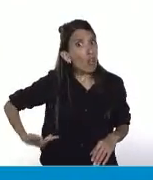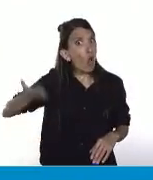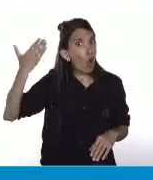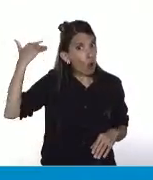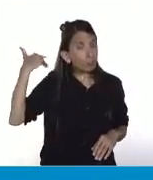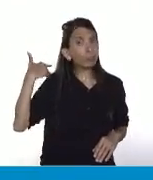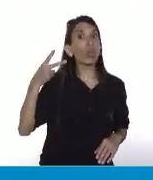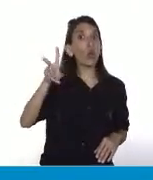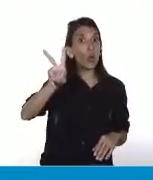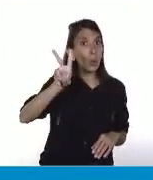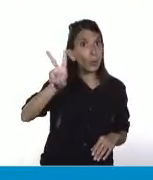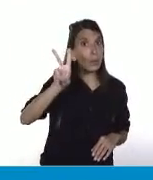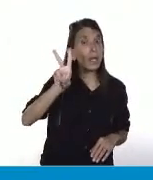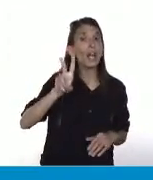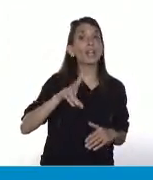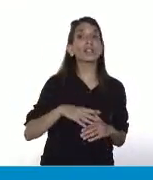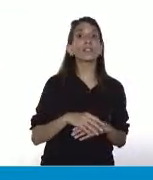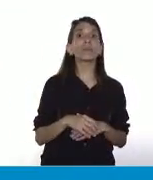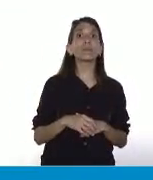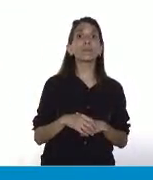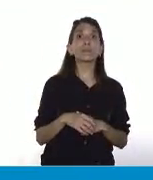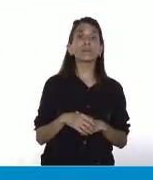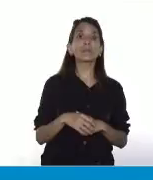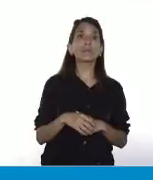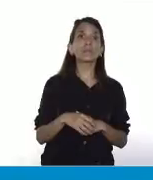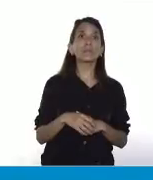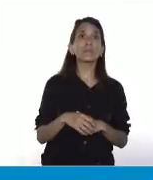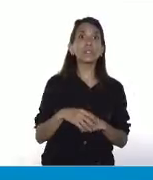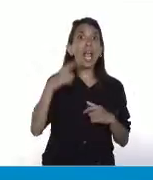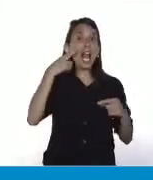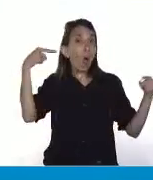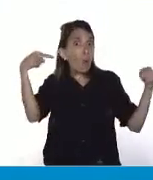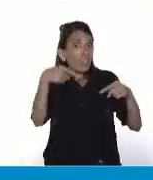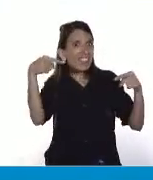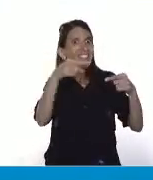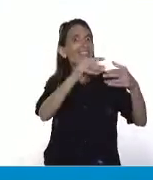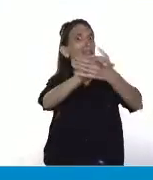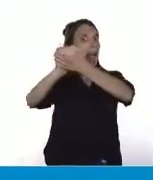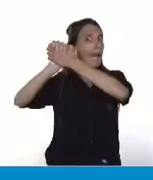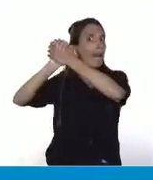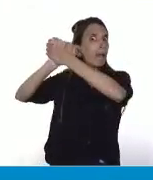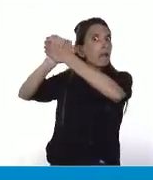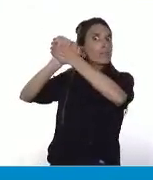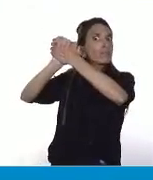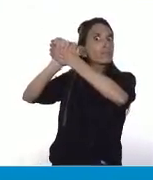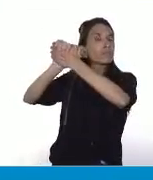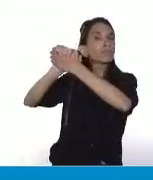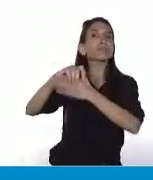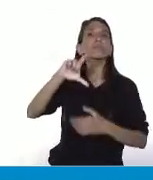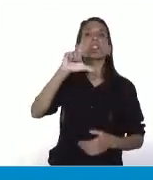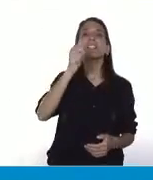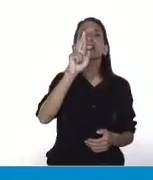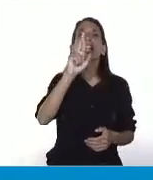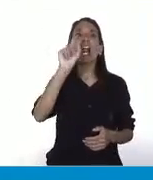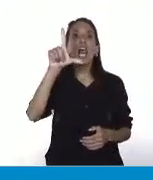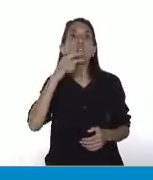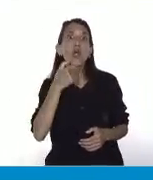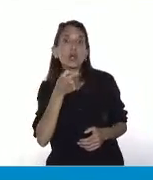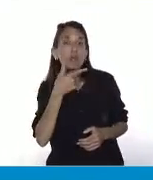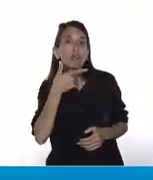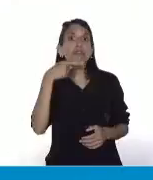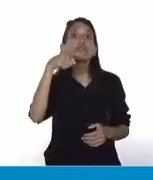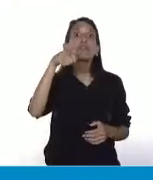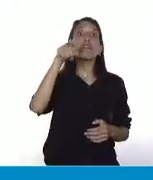como Cafiero, un intendente radical como Pablo Pinto, a través de